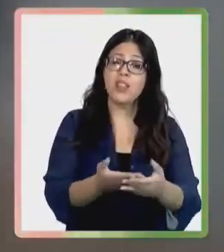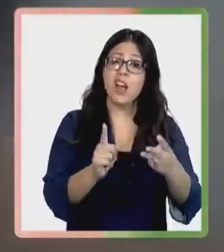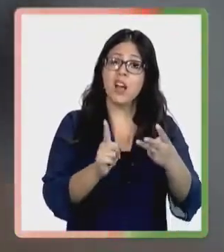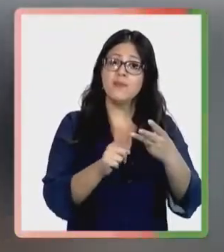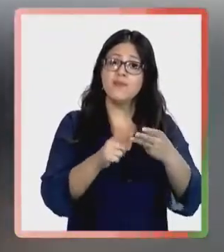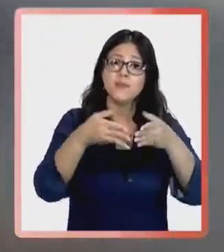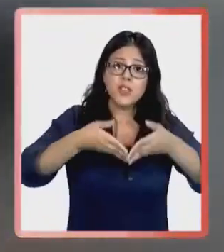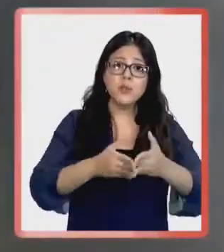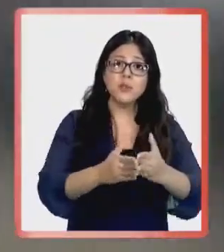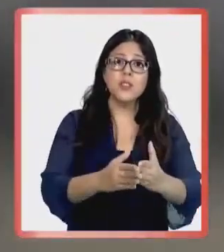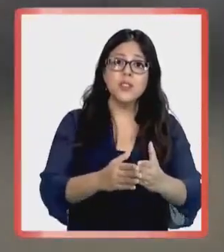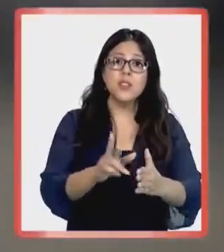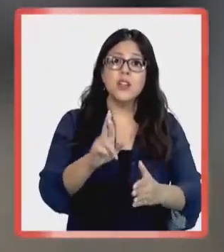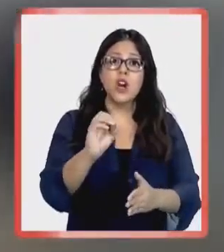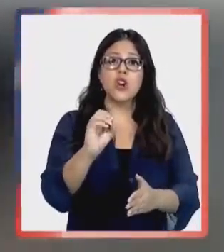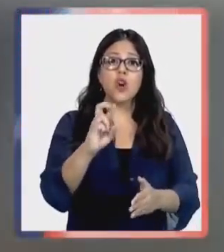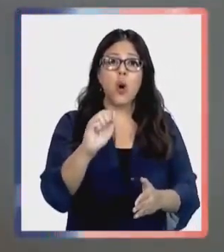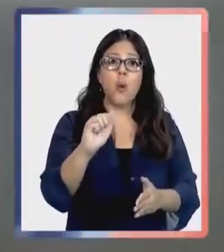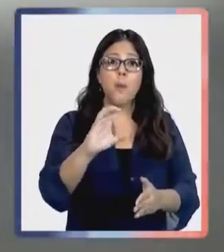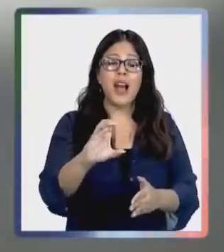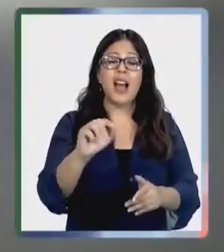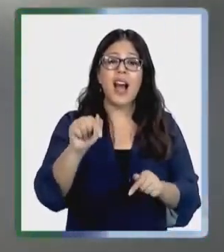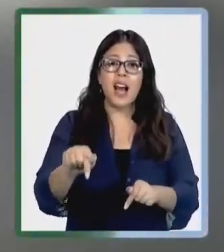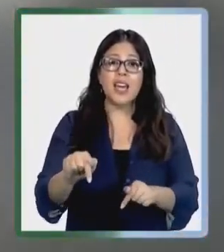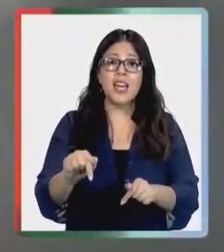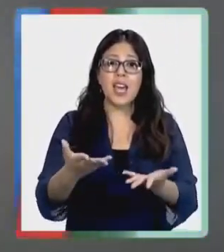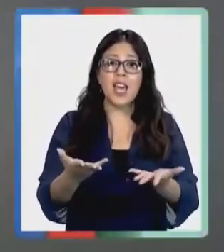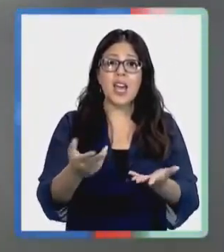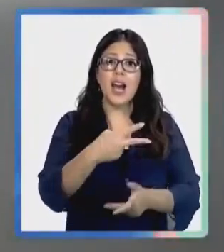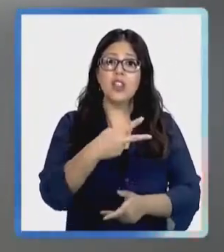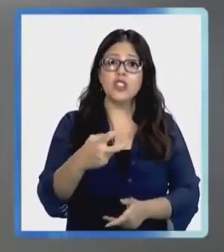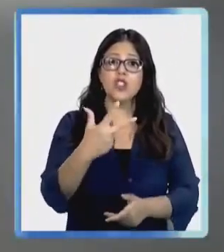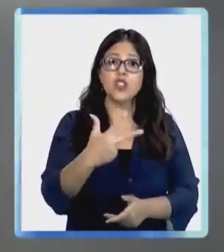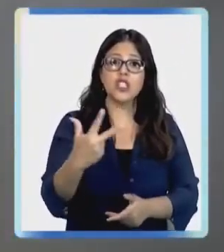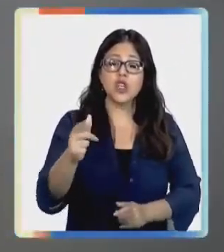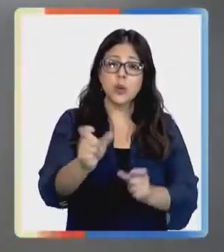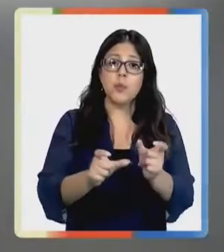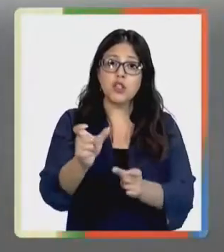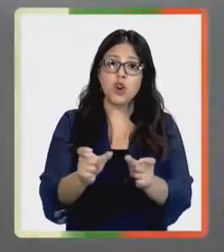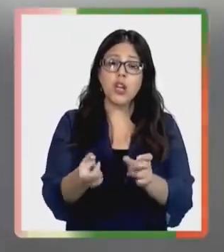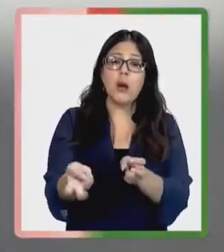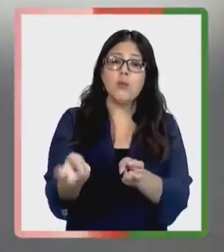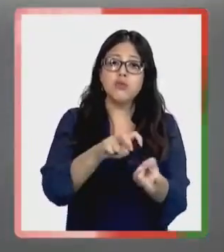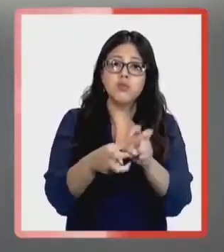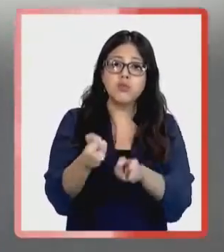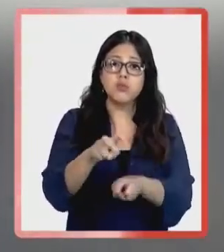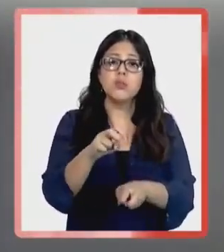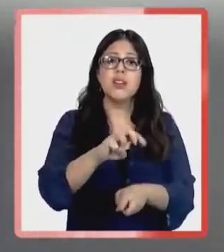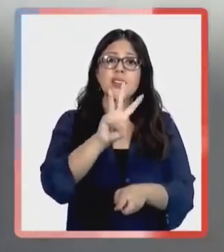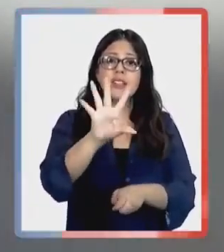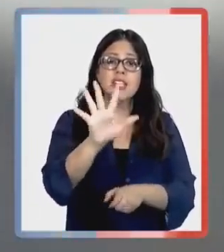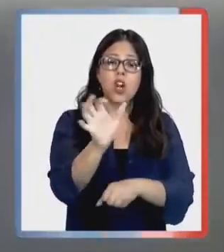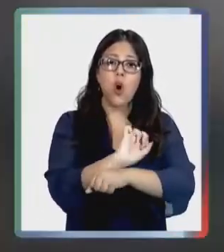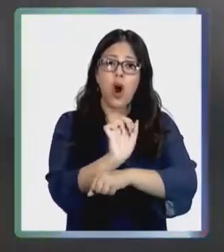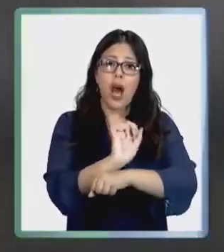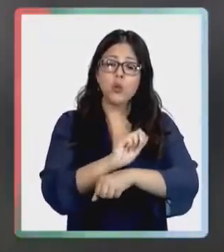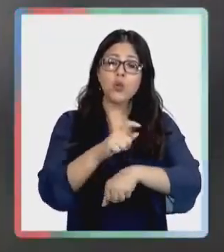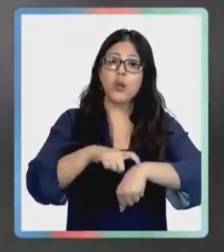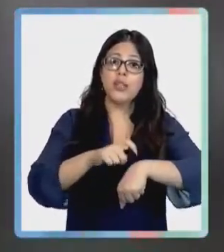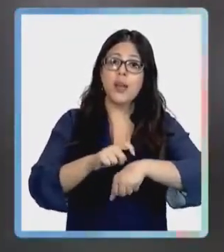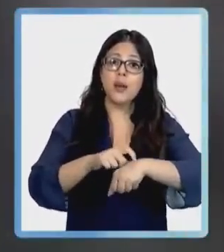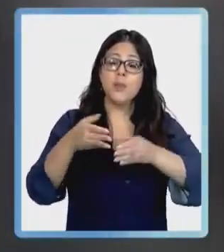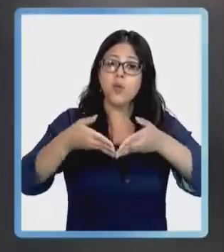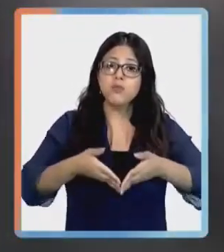albergar 288 pasajeros y 35 vehículos, con un tiempo de viaje de 120 minutos. Esperamos